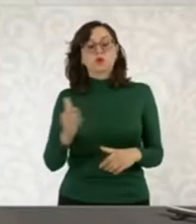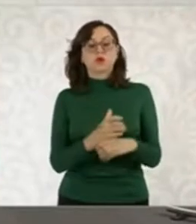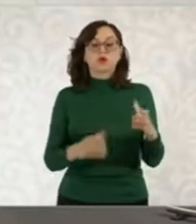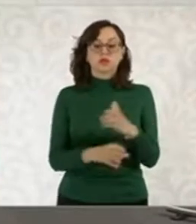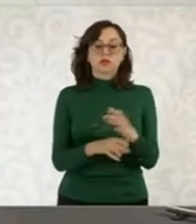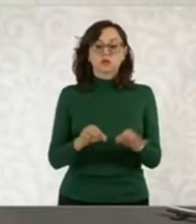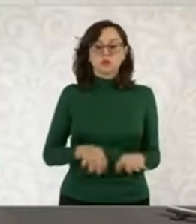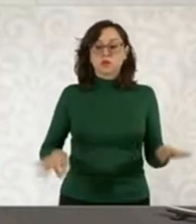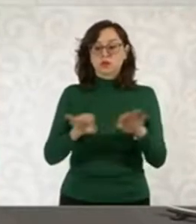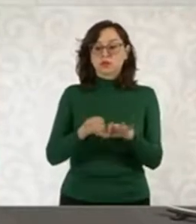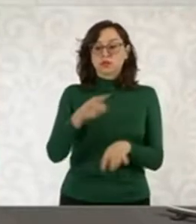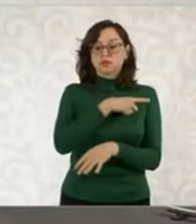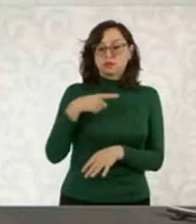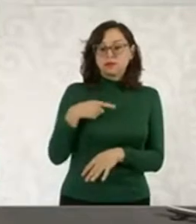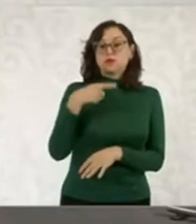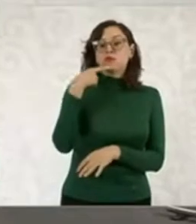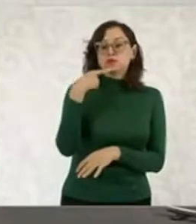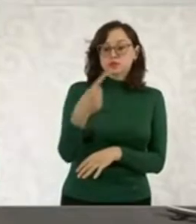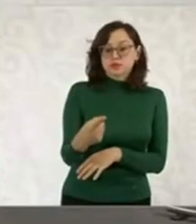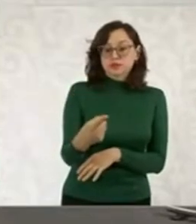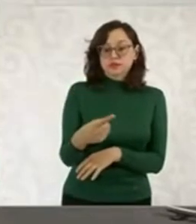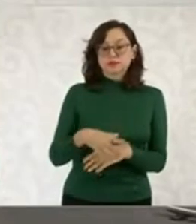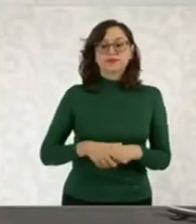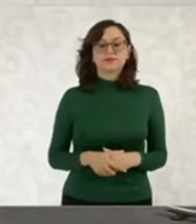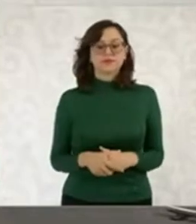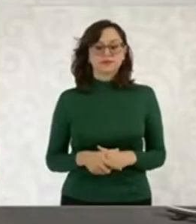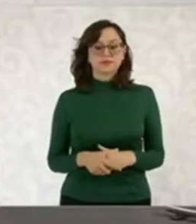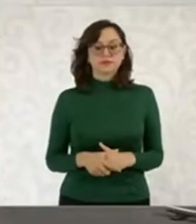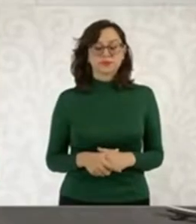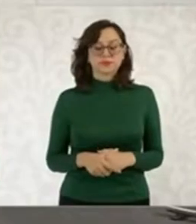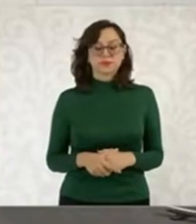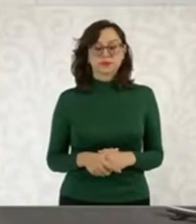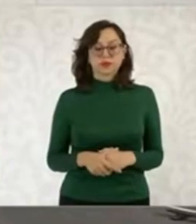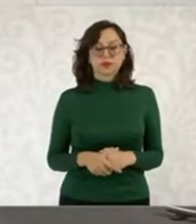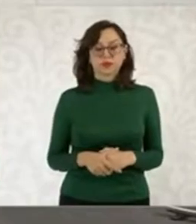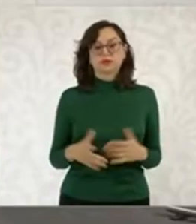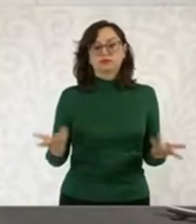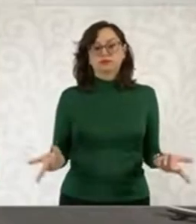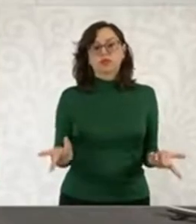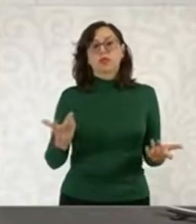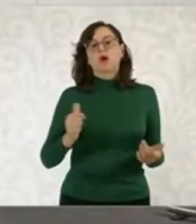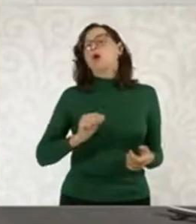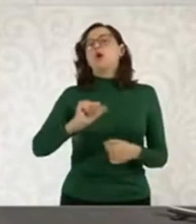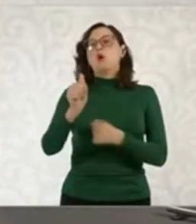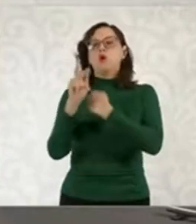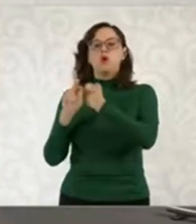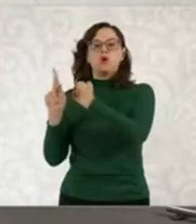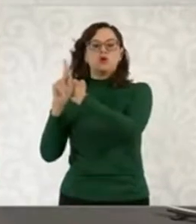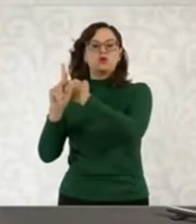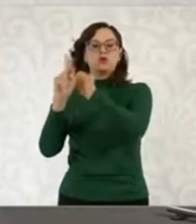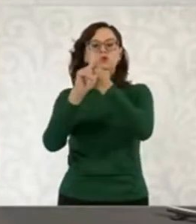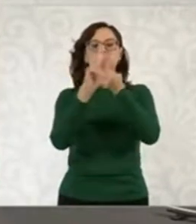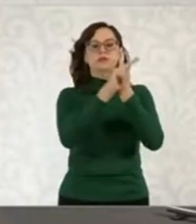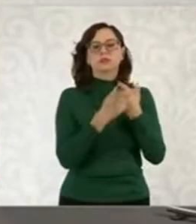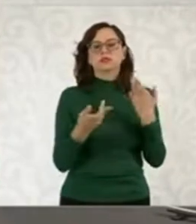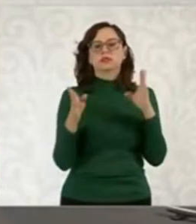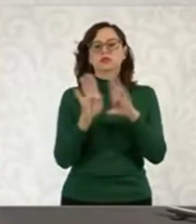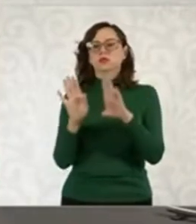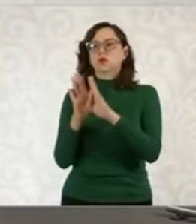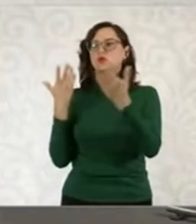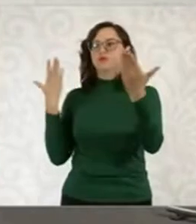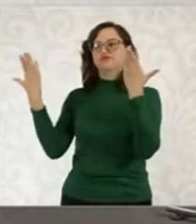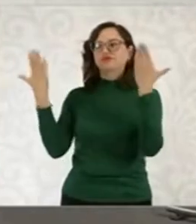favor, es compararlo con lo que ha pasado en otras partes del mundo, donde ha habido otras